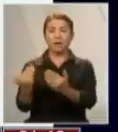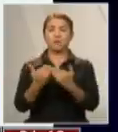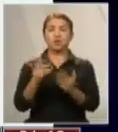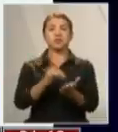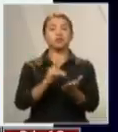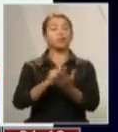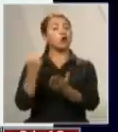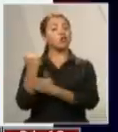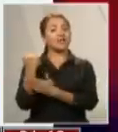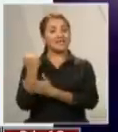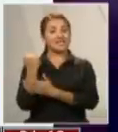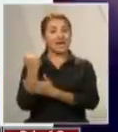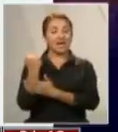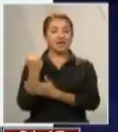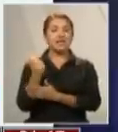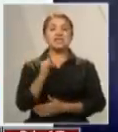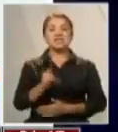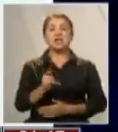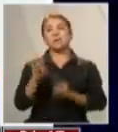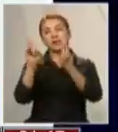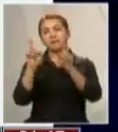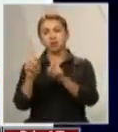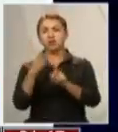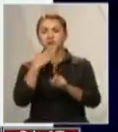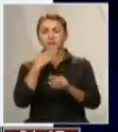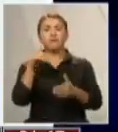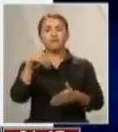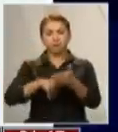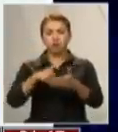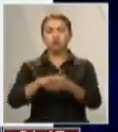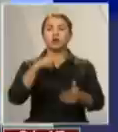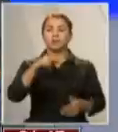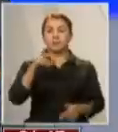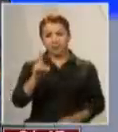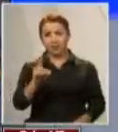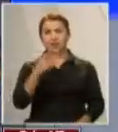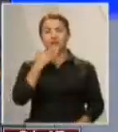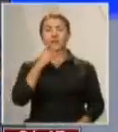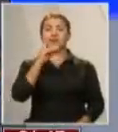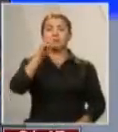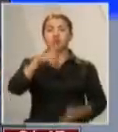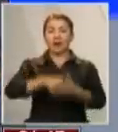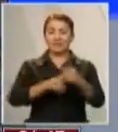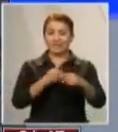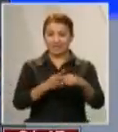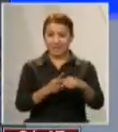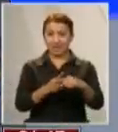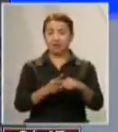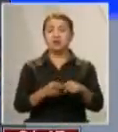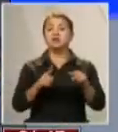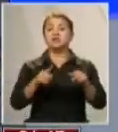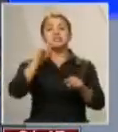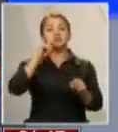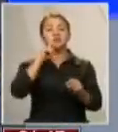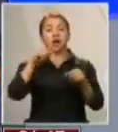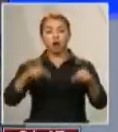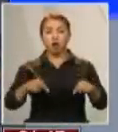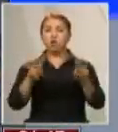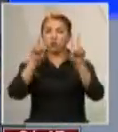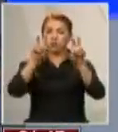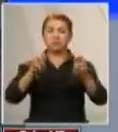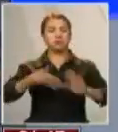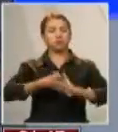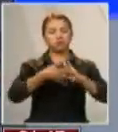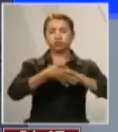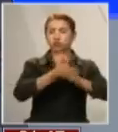diputados de derecha, porque se puede decir que la derecha siempre es la que anda con estos temas. No, también tuvimos votos del PPD y la Democracia Cristiana. Y eso implica que hoy día la delincuencia es un tema